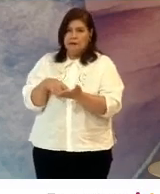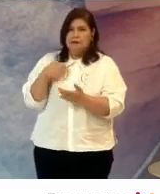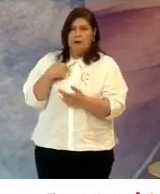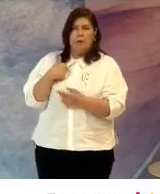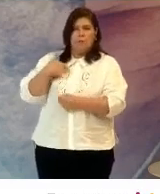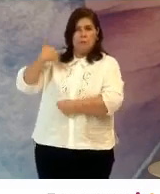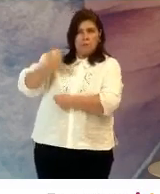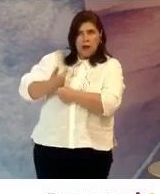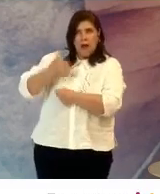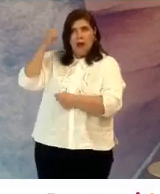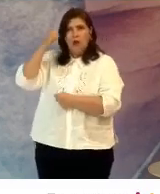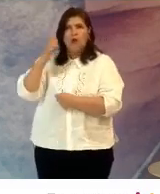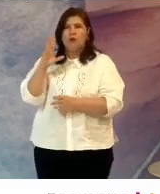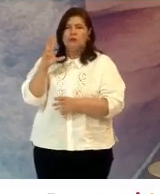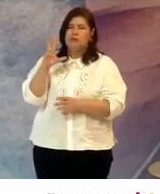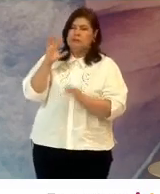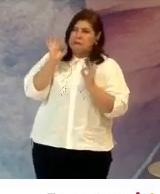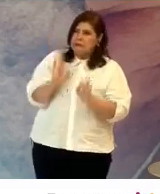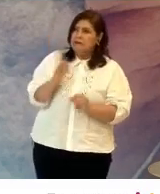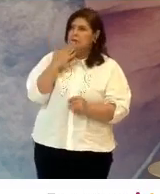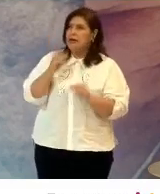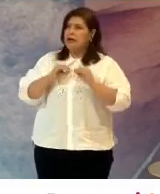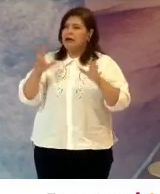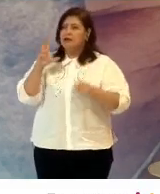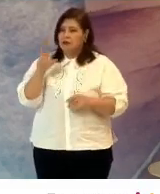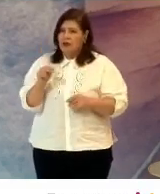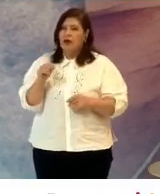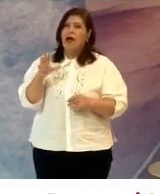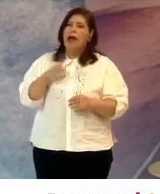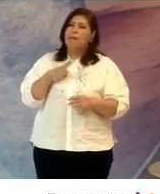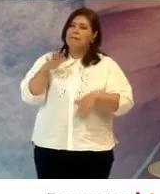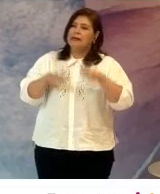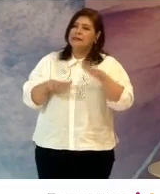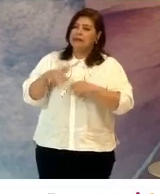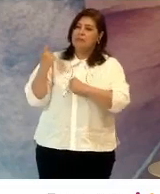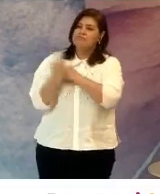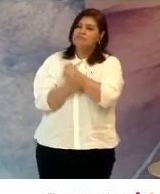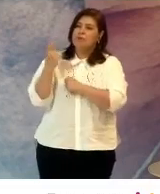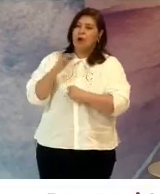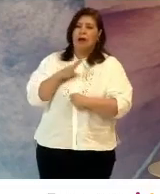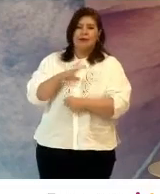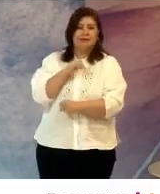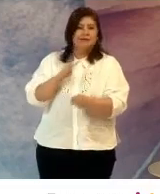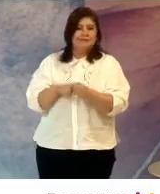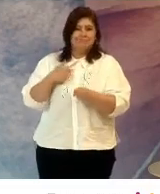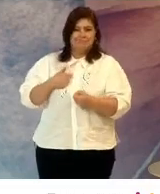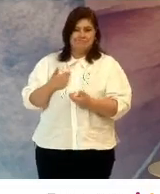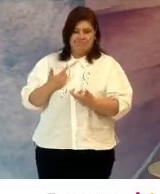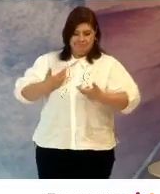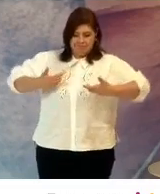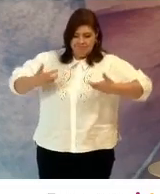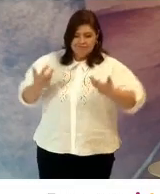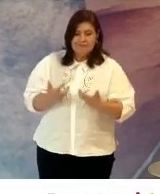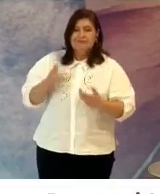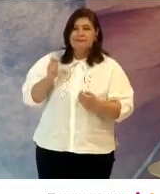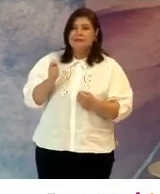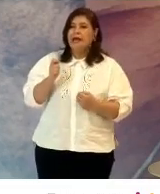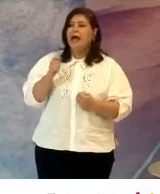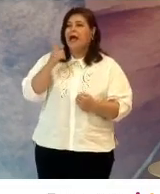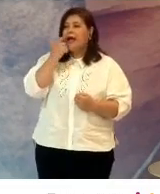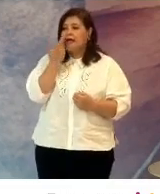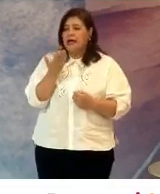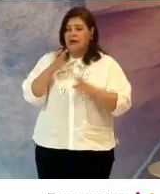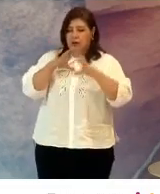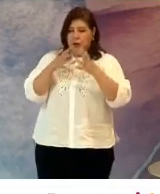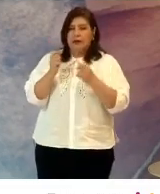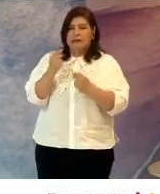de hacerlo. O sea, hay cosas que de manera natural te salen. Lo que nos está pidiendo el mundo es ejercitar nuevos